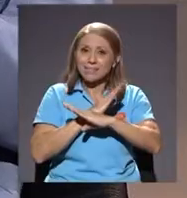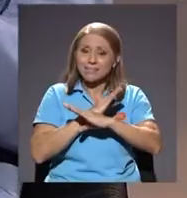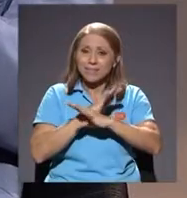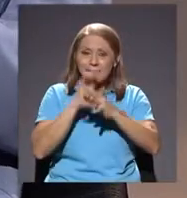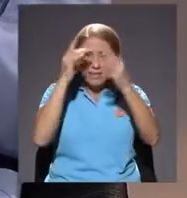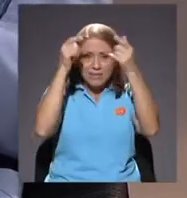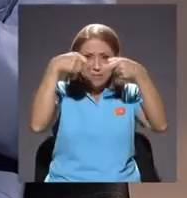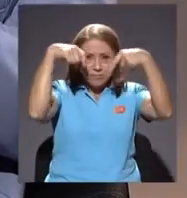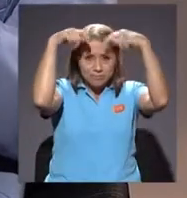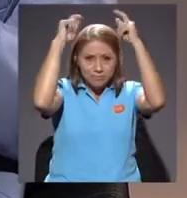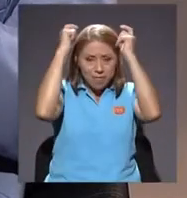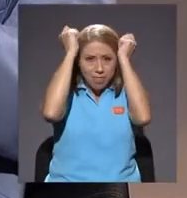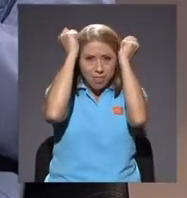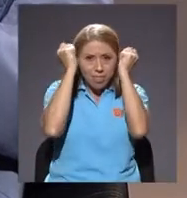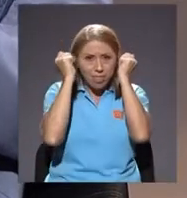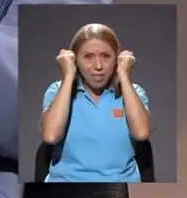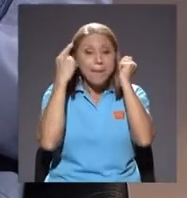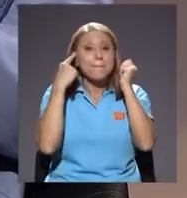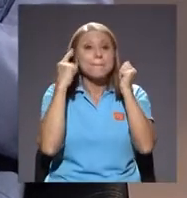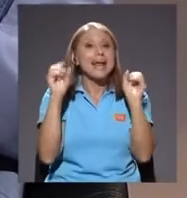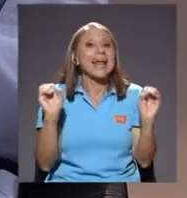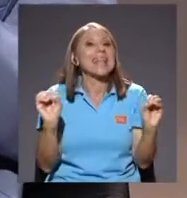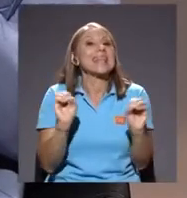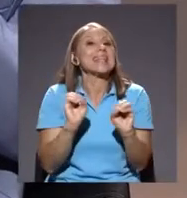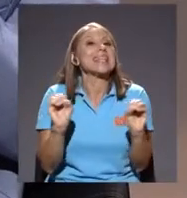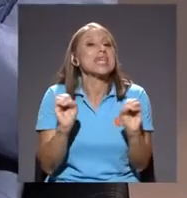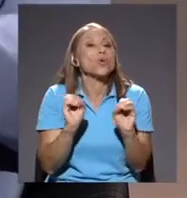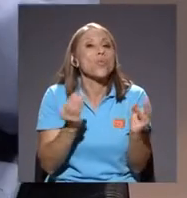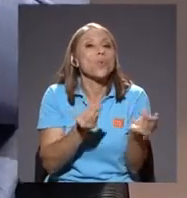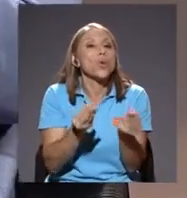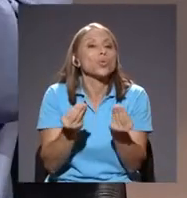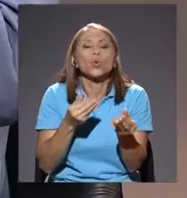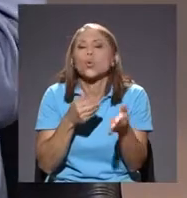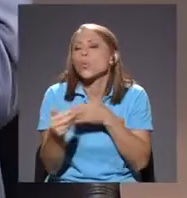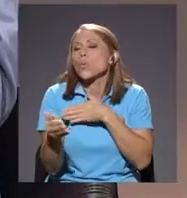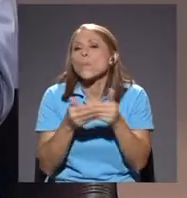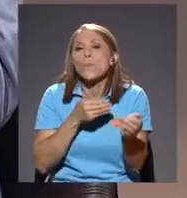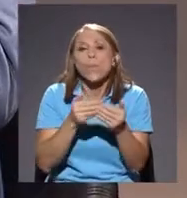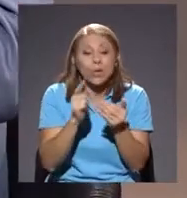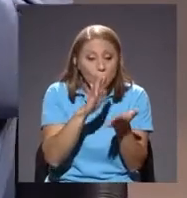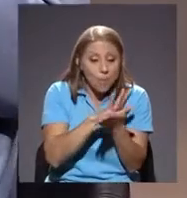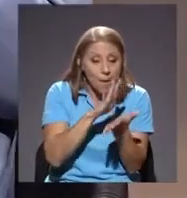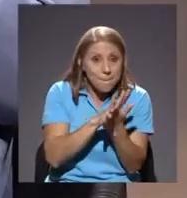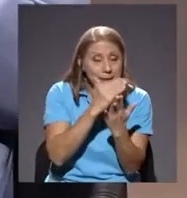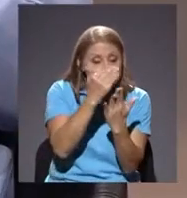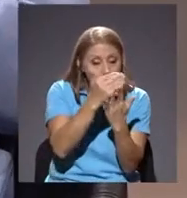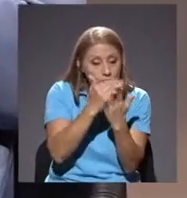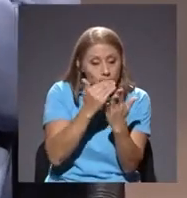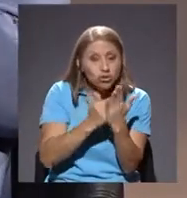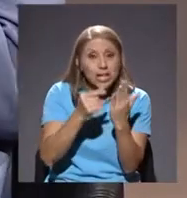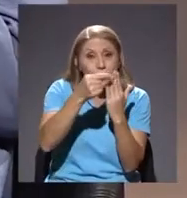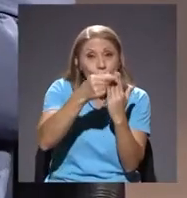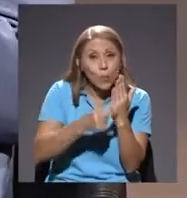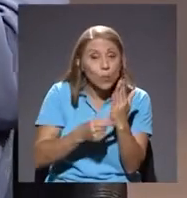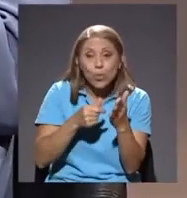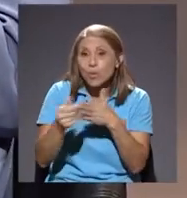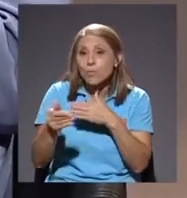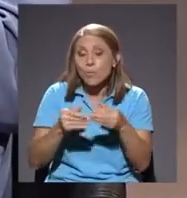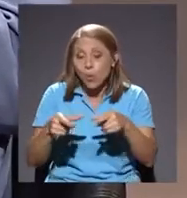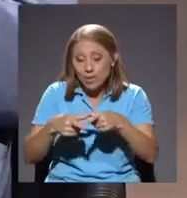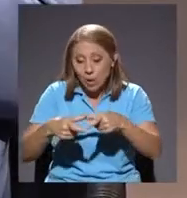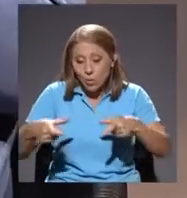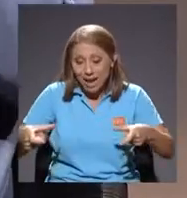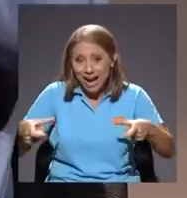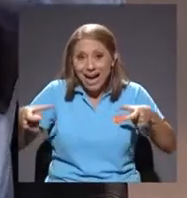nuestra planta aunque sea un folleto aunque sea un brochure de instructivos aunque sea una caja plegadiza